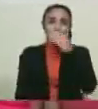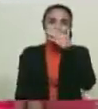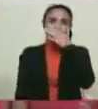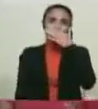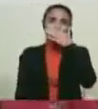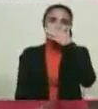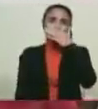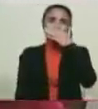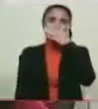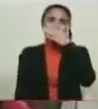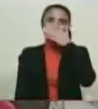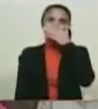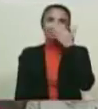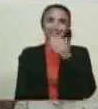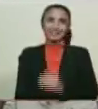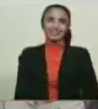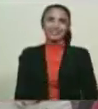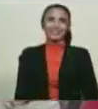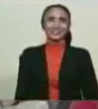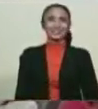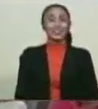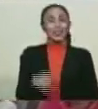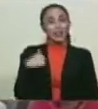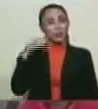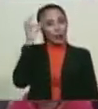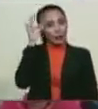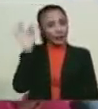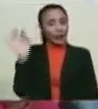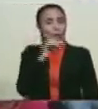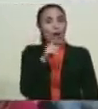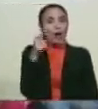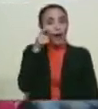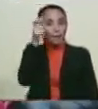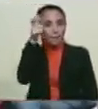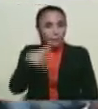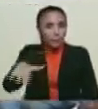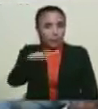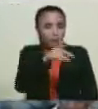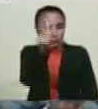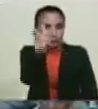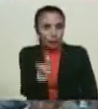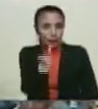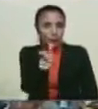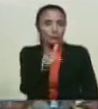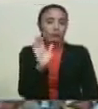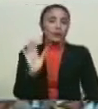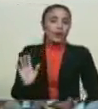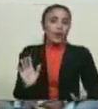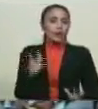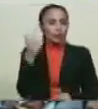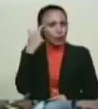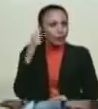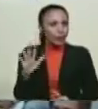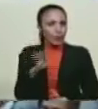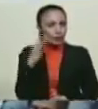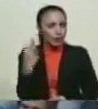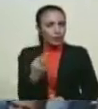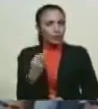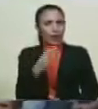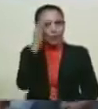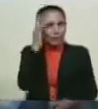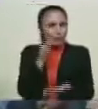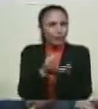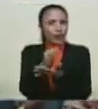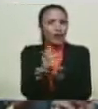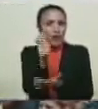Creo en la palabra de una campesina, más que en la palabra de cualquier burócrata. O creo, no creo en la